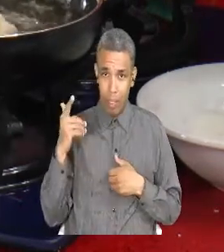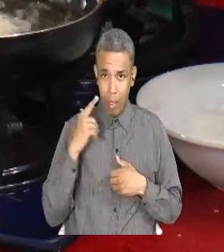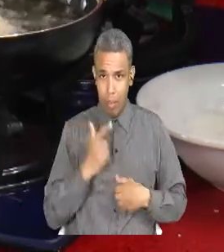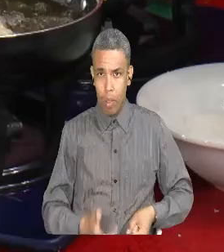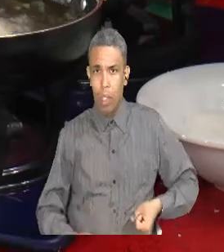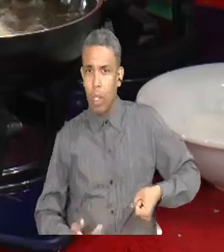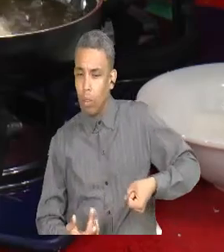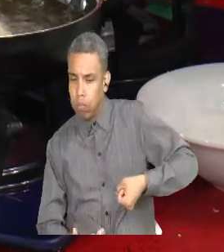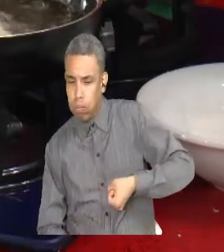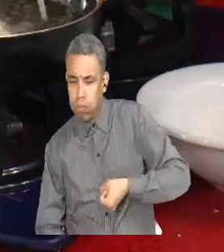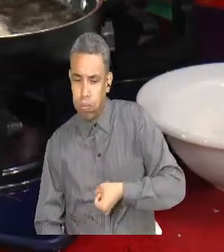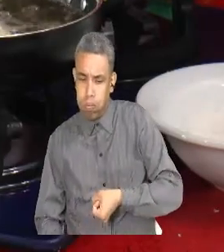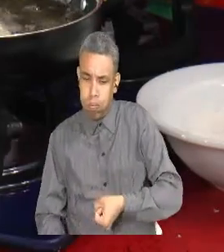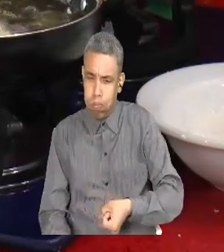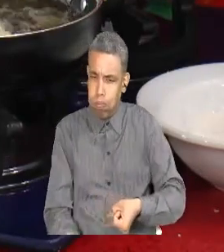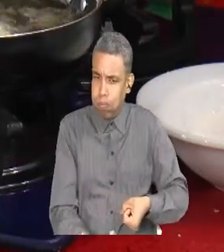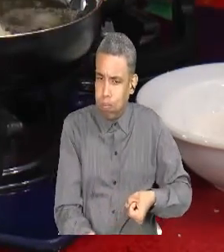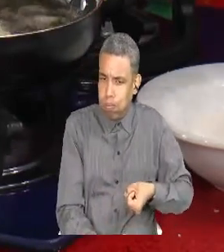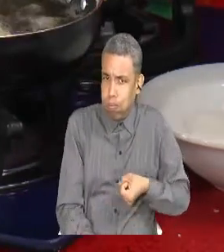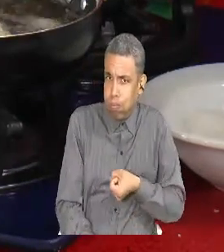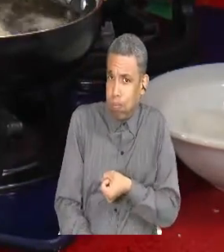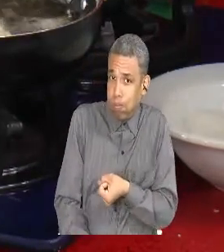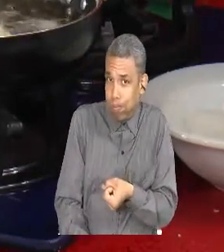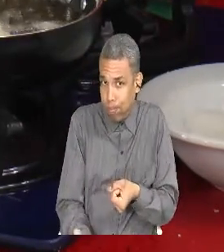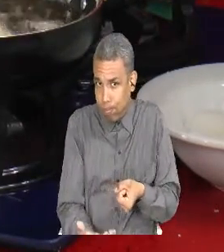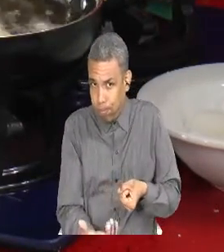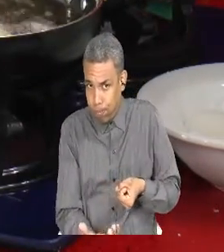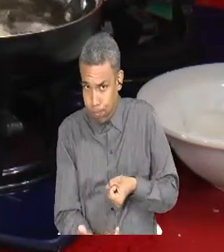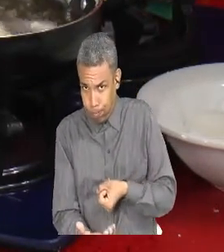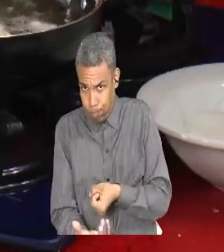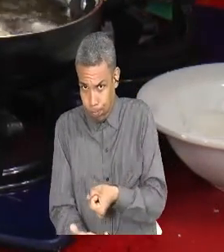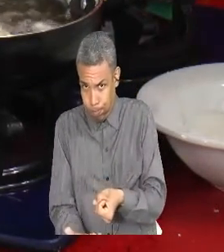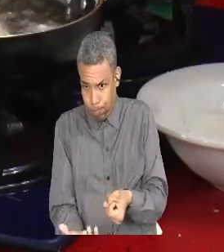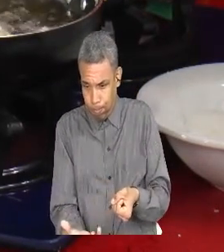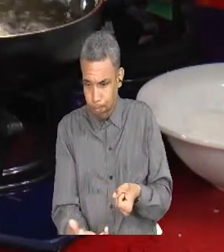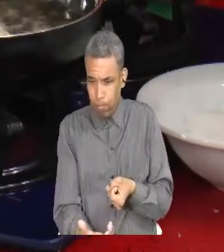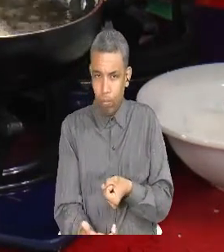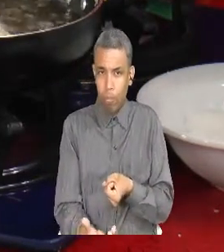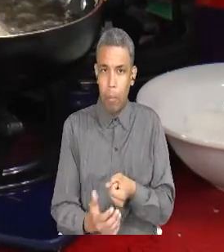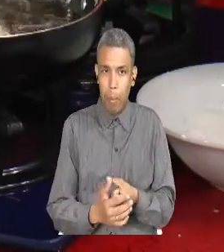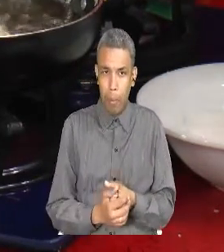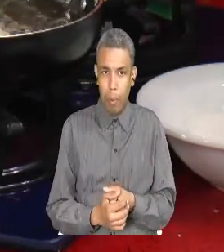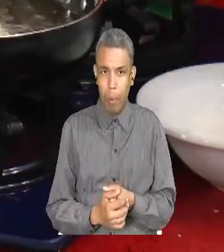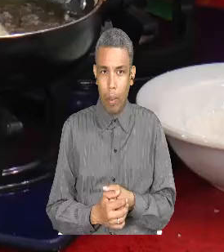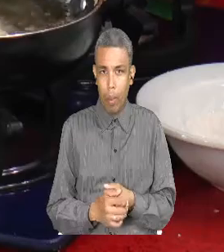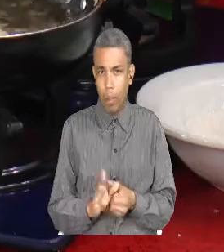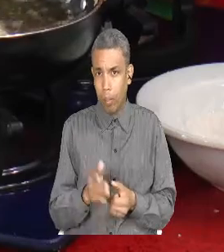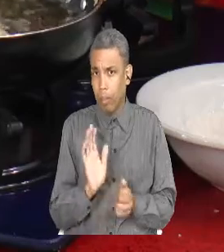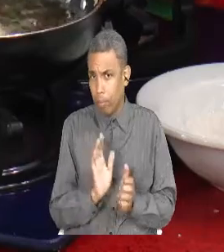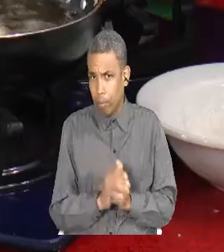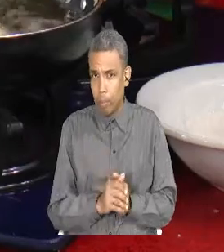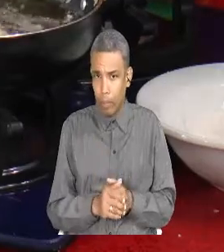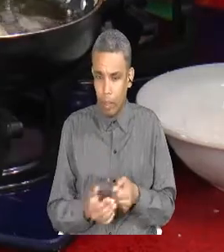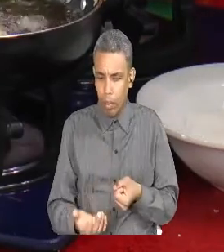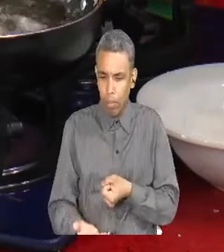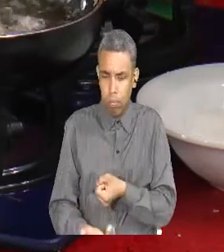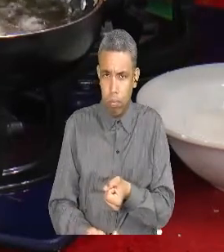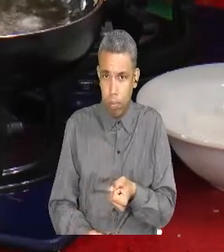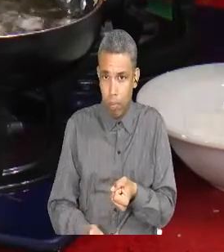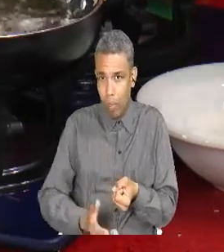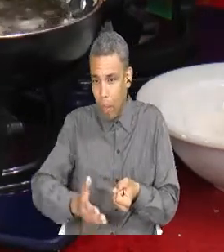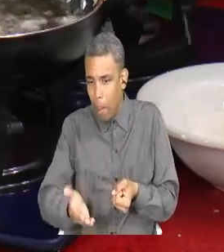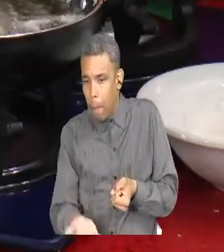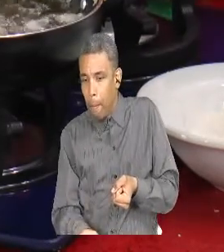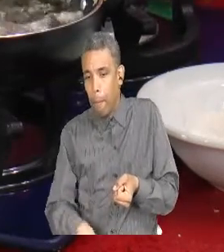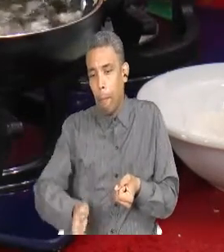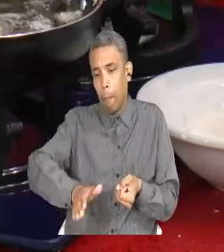empiece a fritar. A freír. Acá a freír. Como al voltearlo se nos descubre un poquito. Volvemos, lo que hacemos es rectificarlo de.